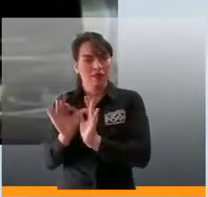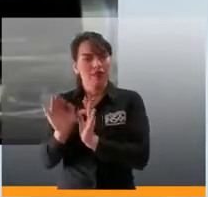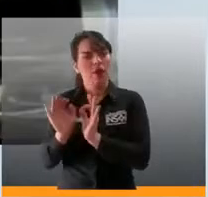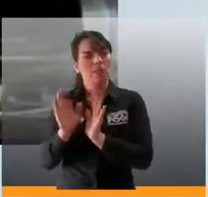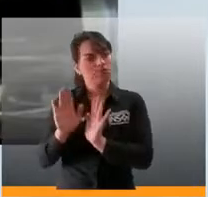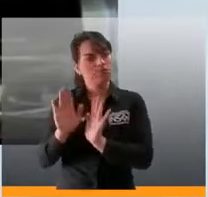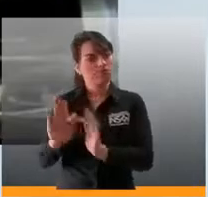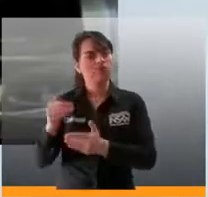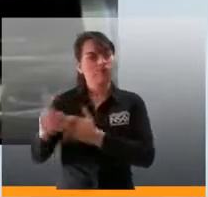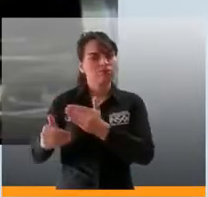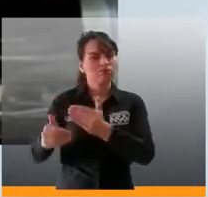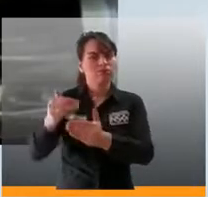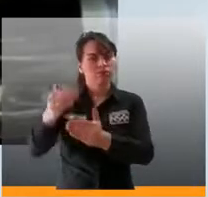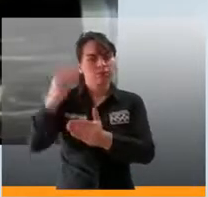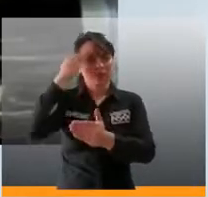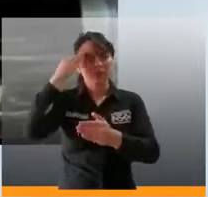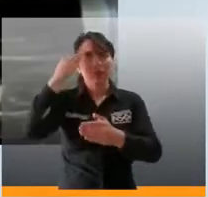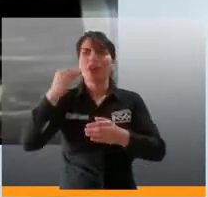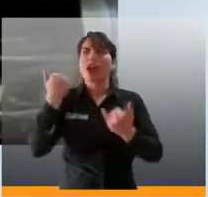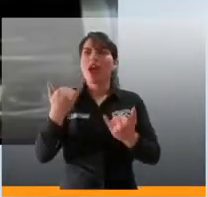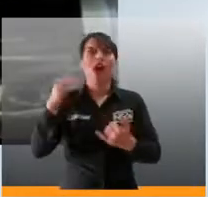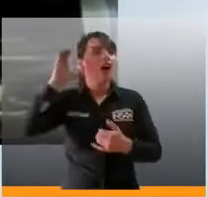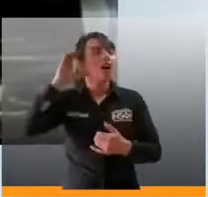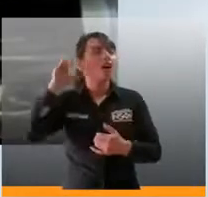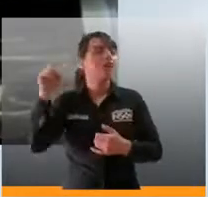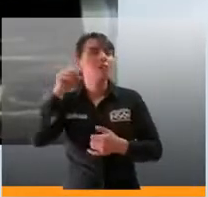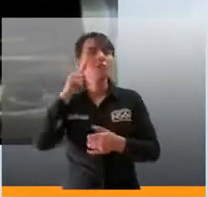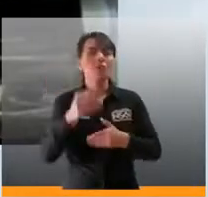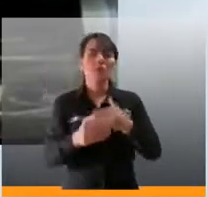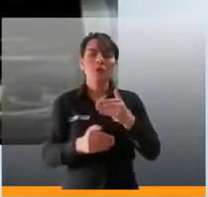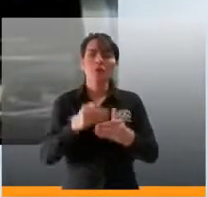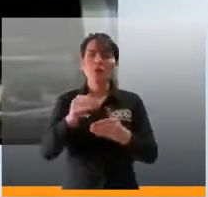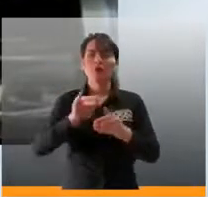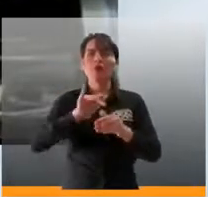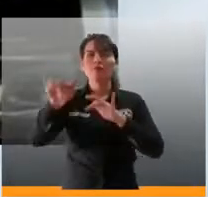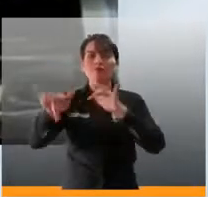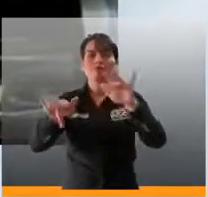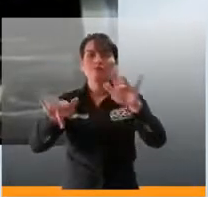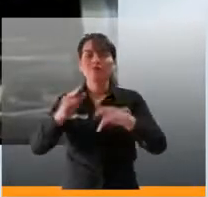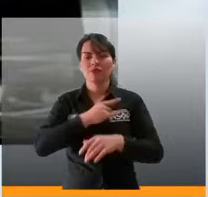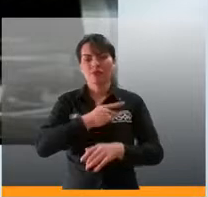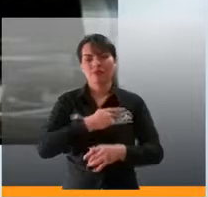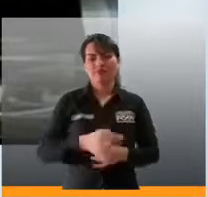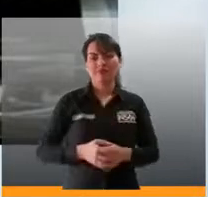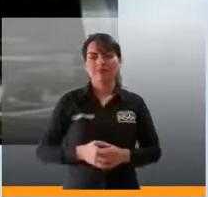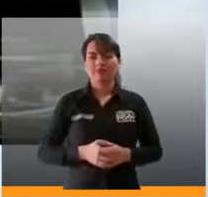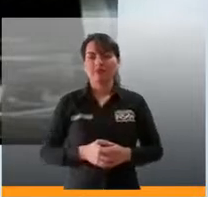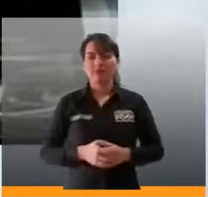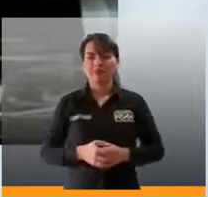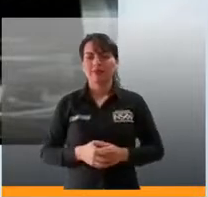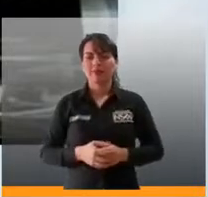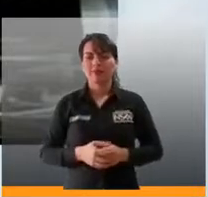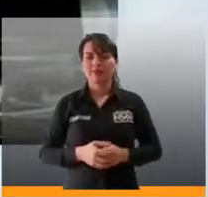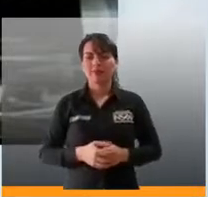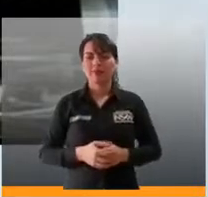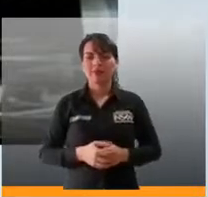prudencia ahora que es el regreso parcial de nuestros estudiantes a los campus universitarios.